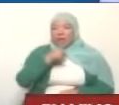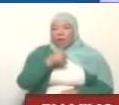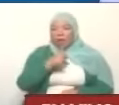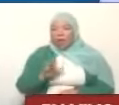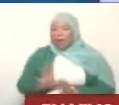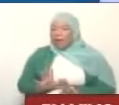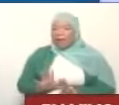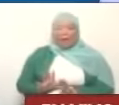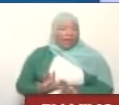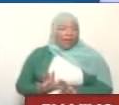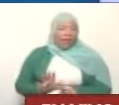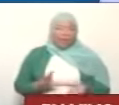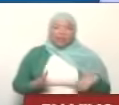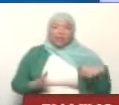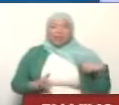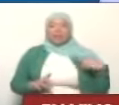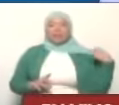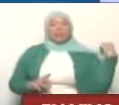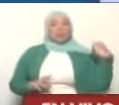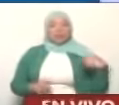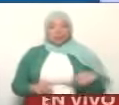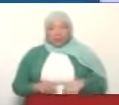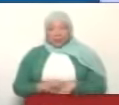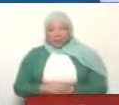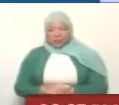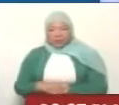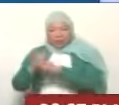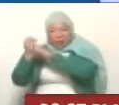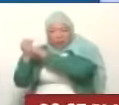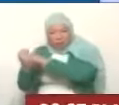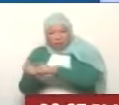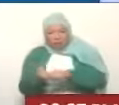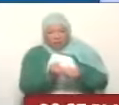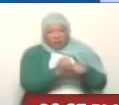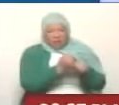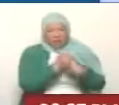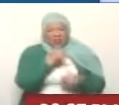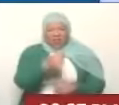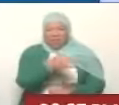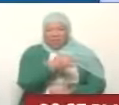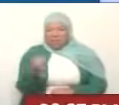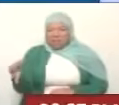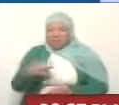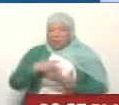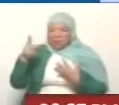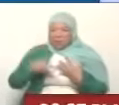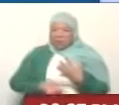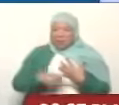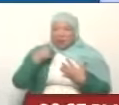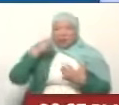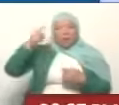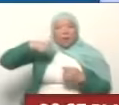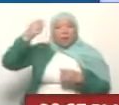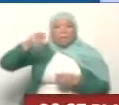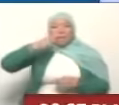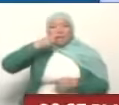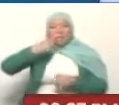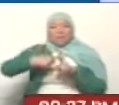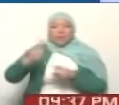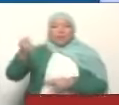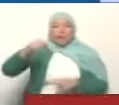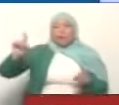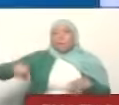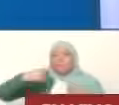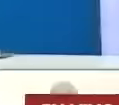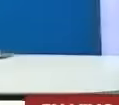pues. Palo de jonrón con las bases llenas por el center field. Vamos a ver. Con Maduro, más